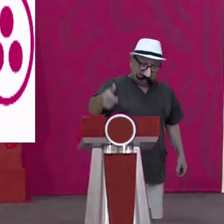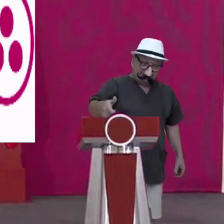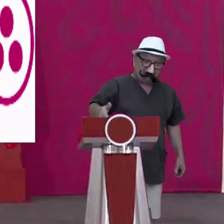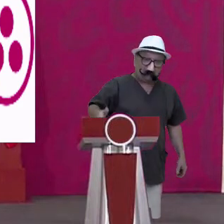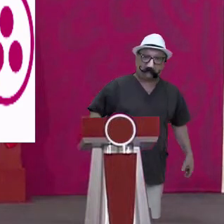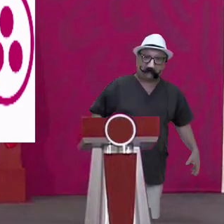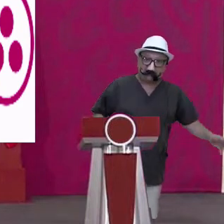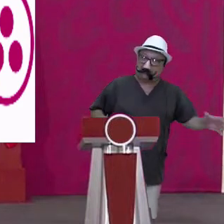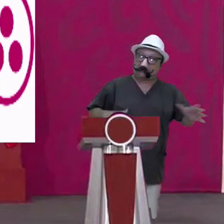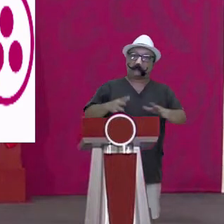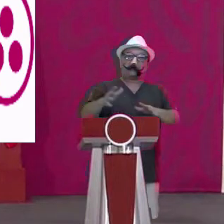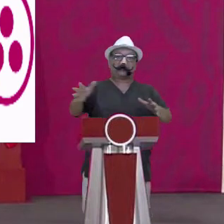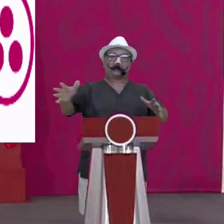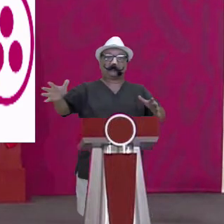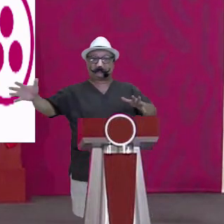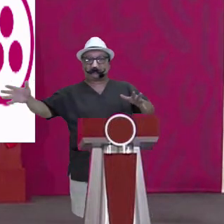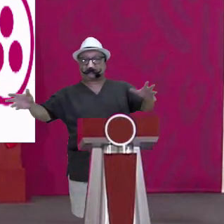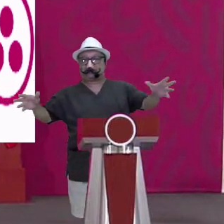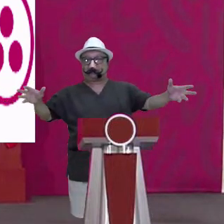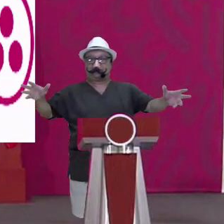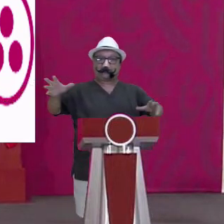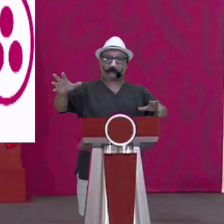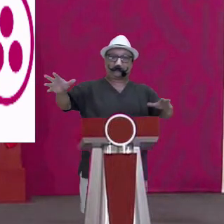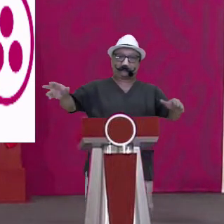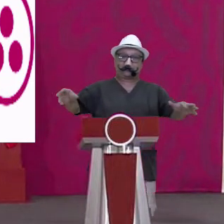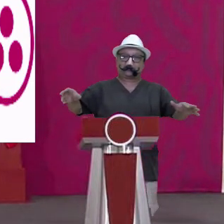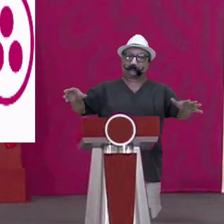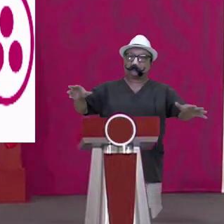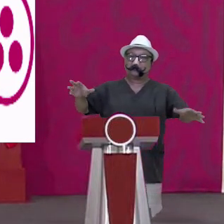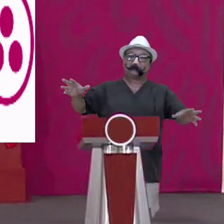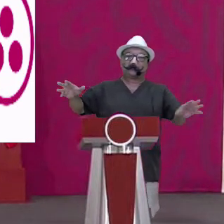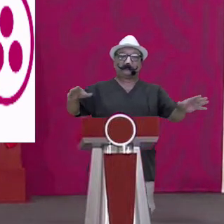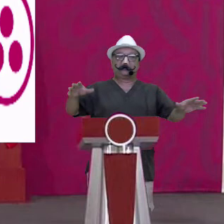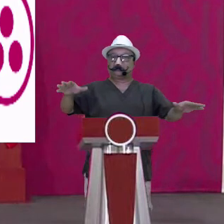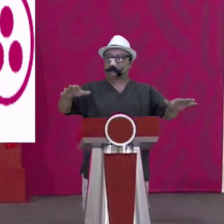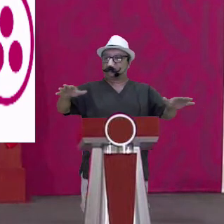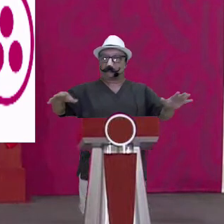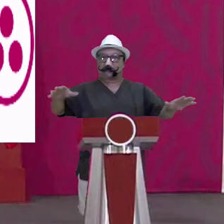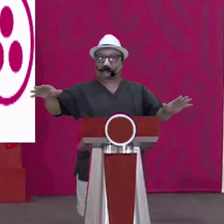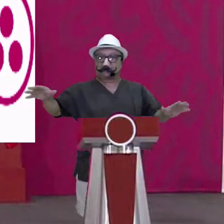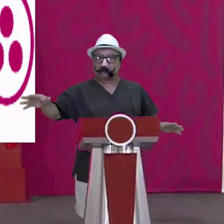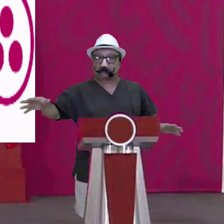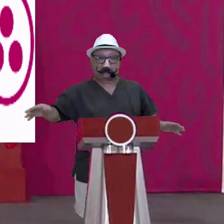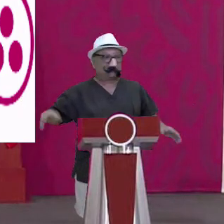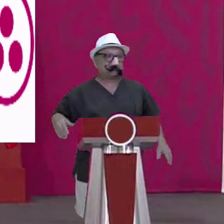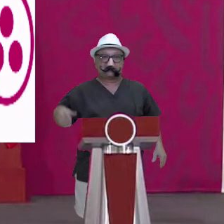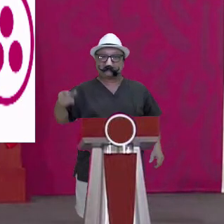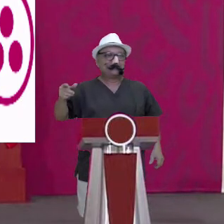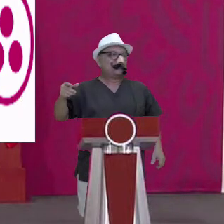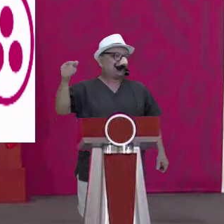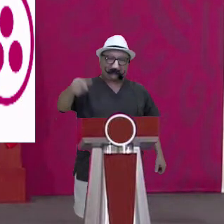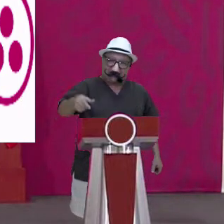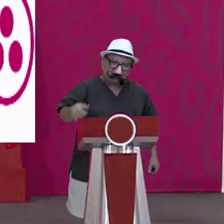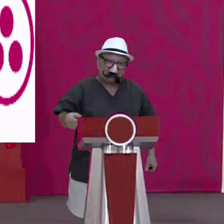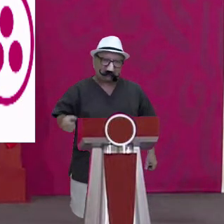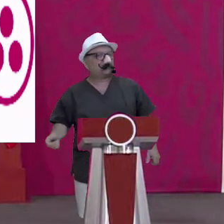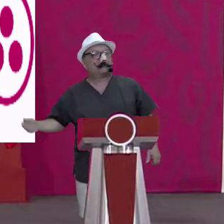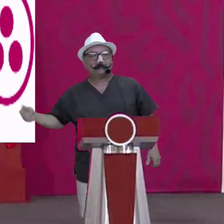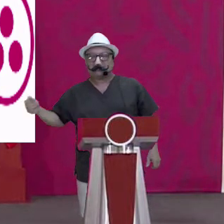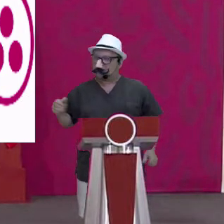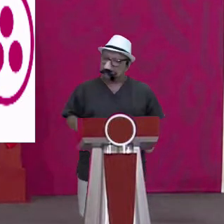le pregunta y como que el presidente se mareó un poquito y no le respondió. Entonces Rafa